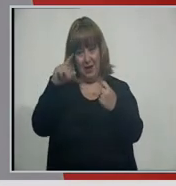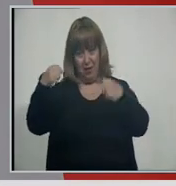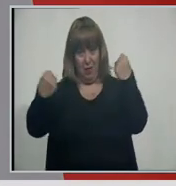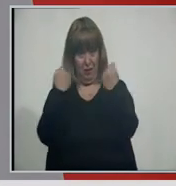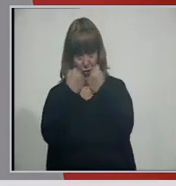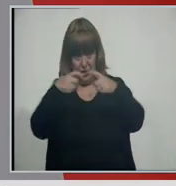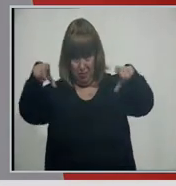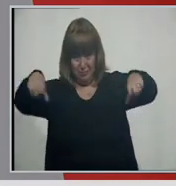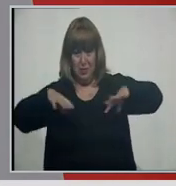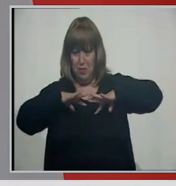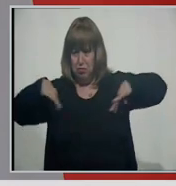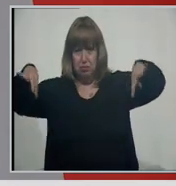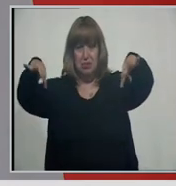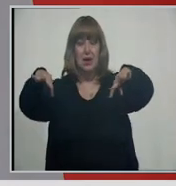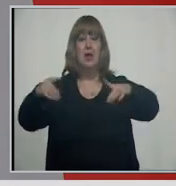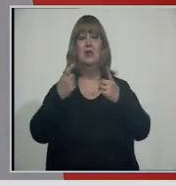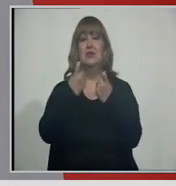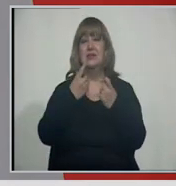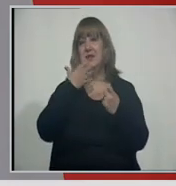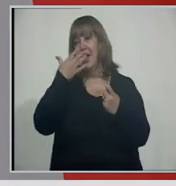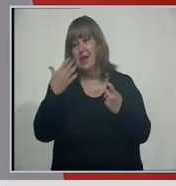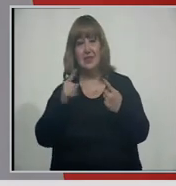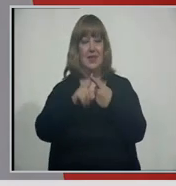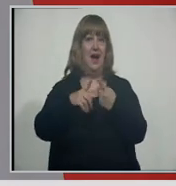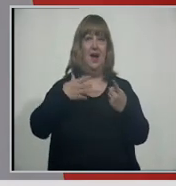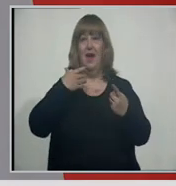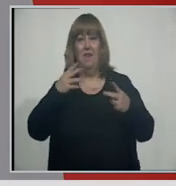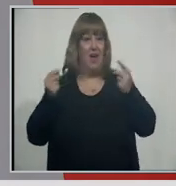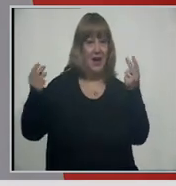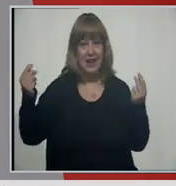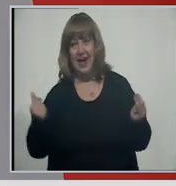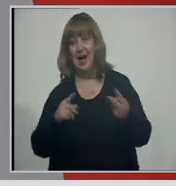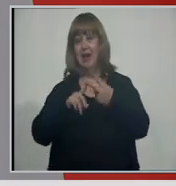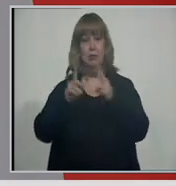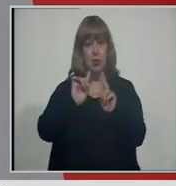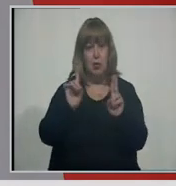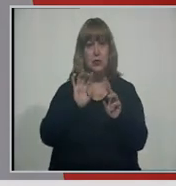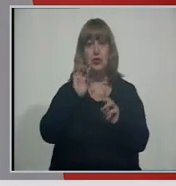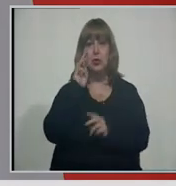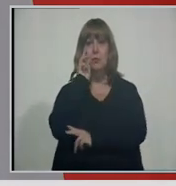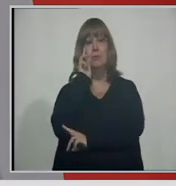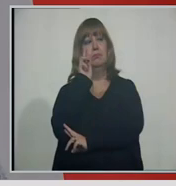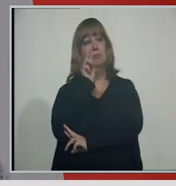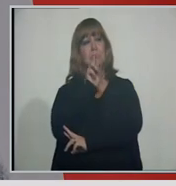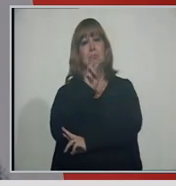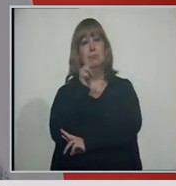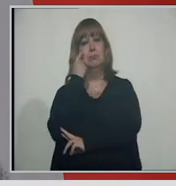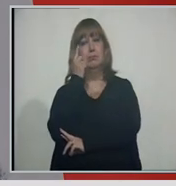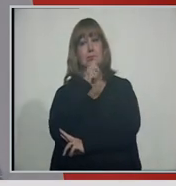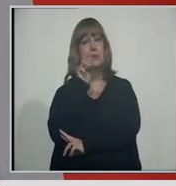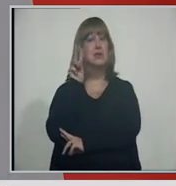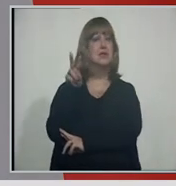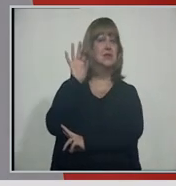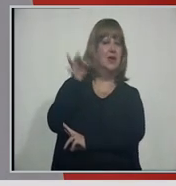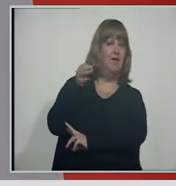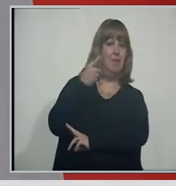la gente que no hace falta ni cantar ni bailar ni ponerse que no va a hacer que nadie el ridículo pero que yo tengo un ojo muy muy muy visor y muy sabio